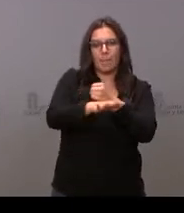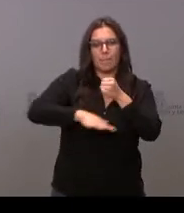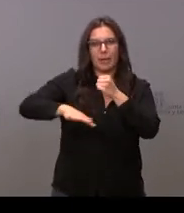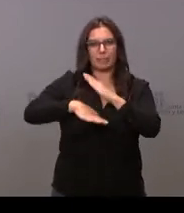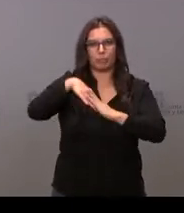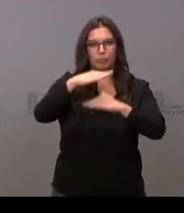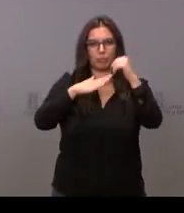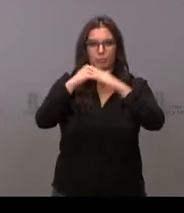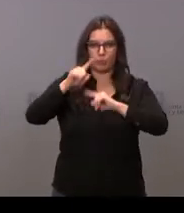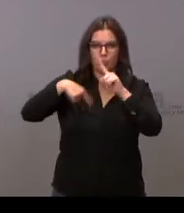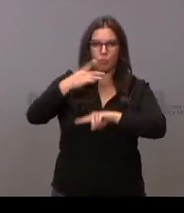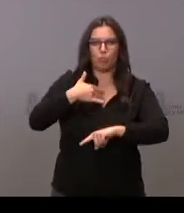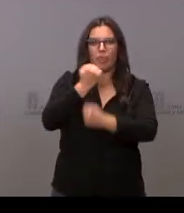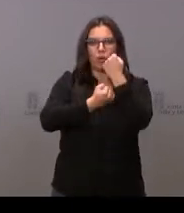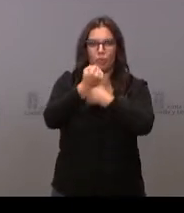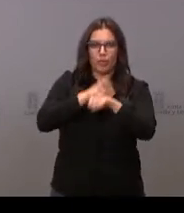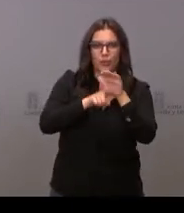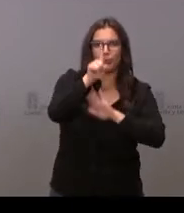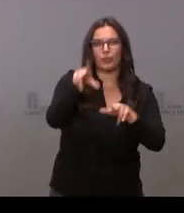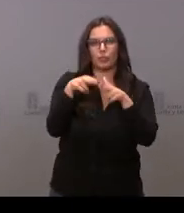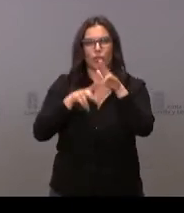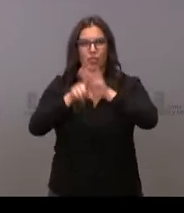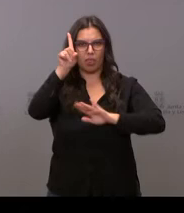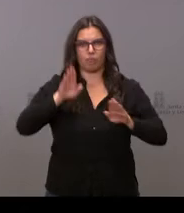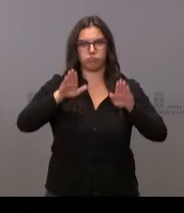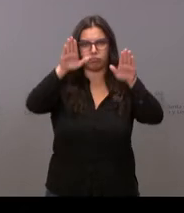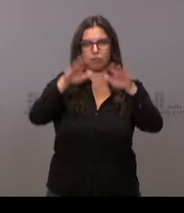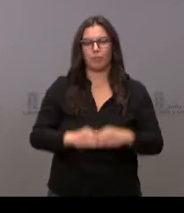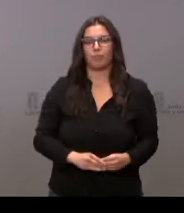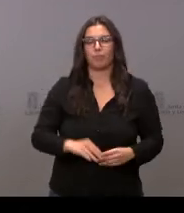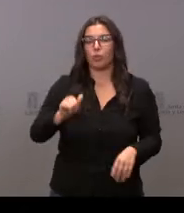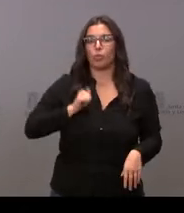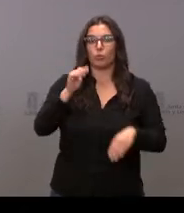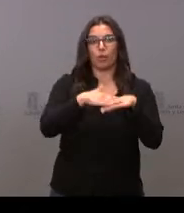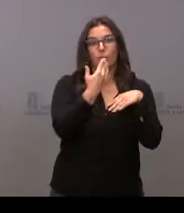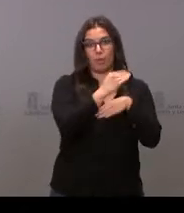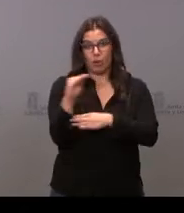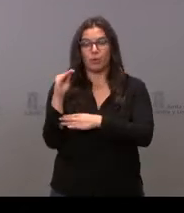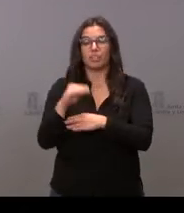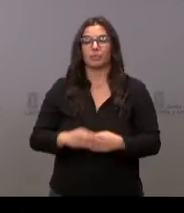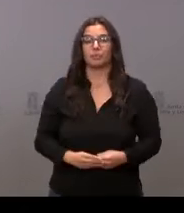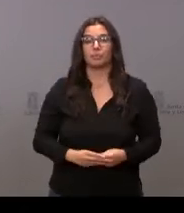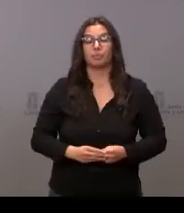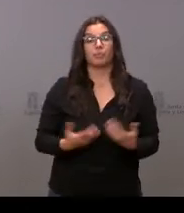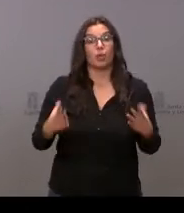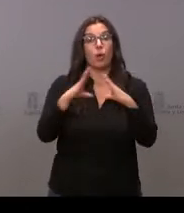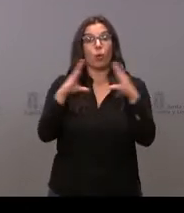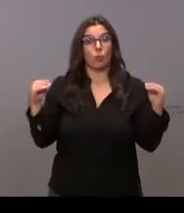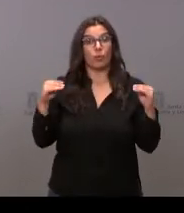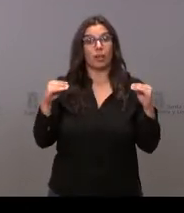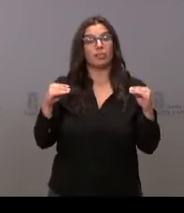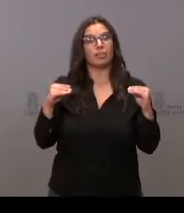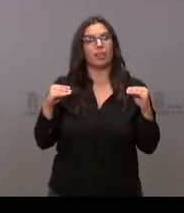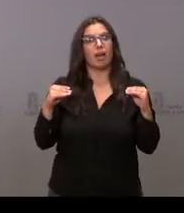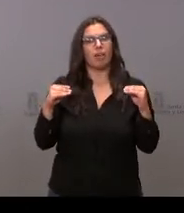desarrollo económico y social oportunidades para los jóvenes y la universidad se suma a esta